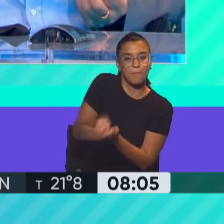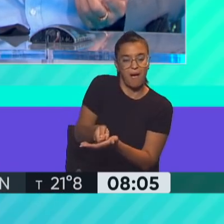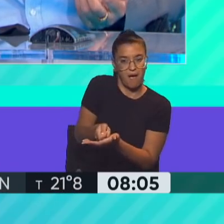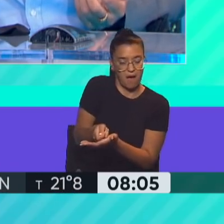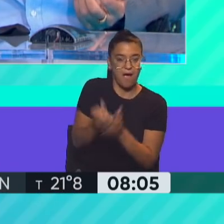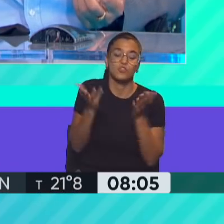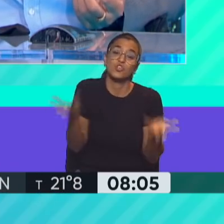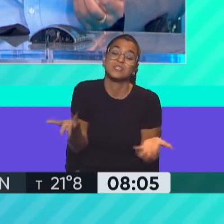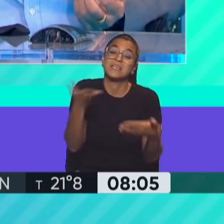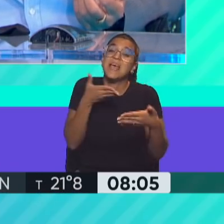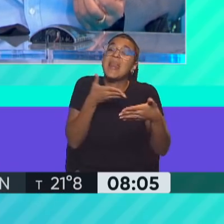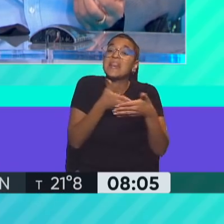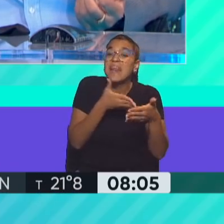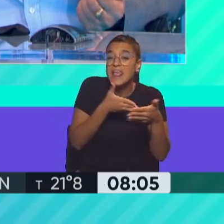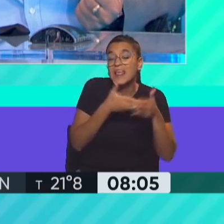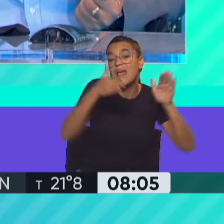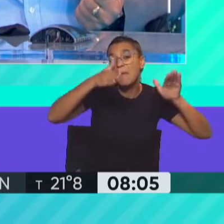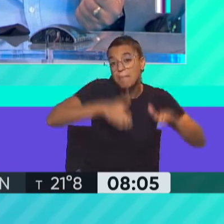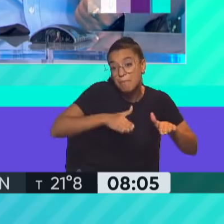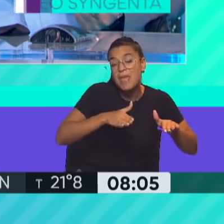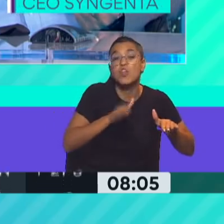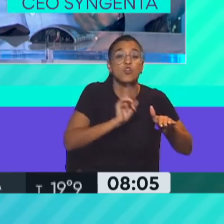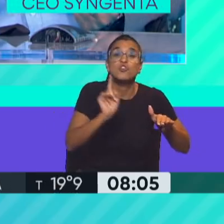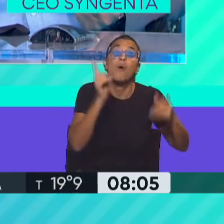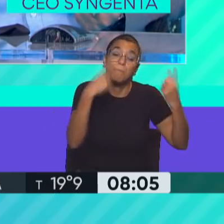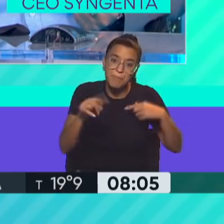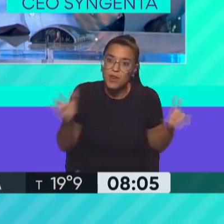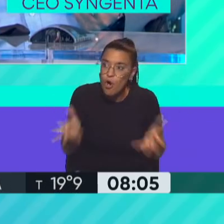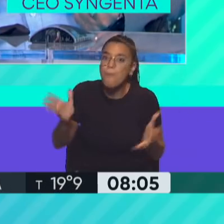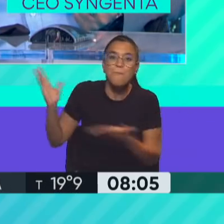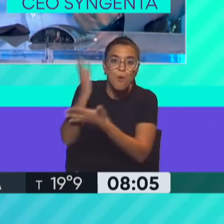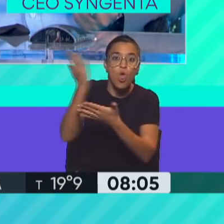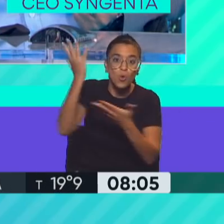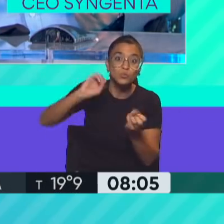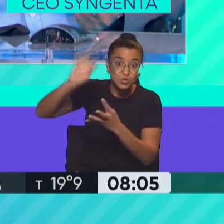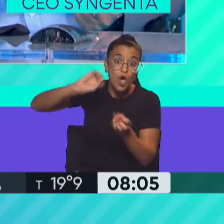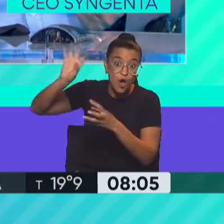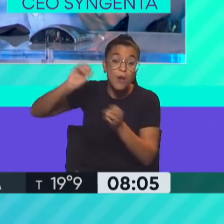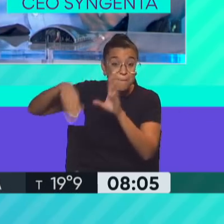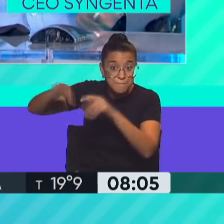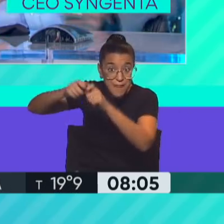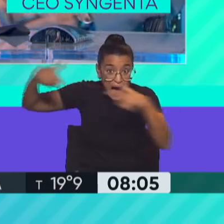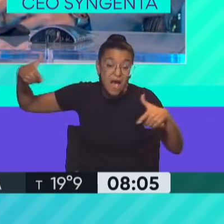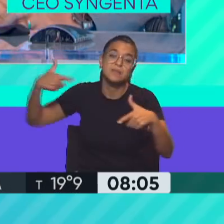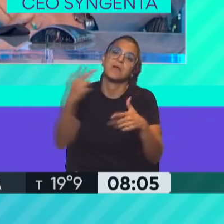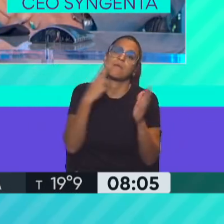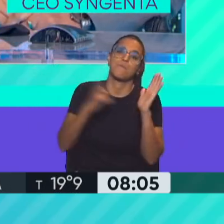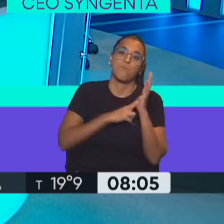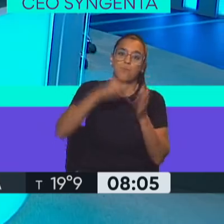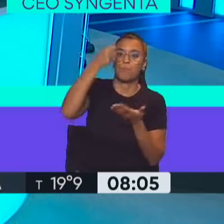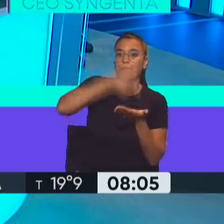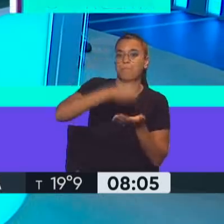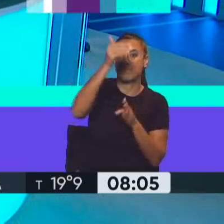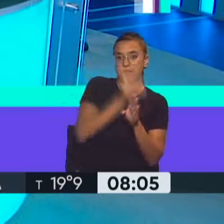bajando las retenciones pero estoy incentivando a una mayor producción y que esa mayor producción no tenga la misma carga fiscal